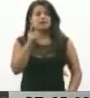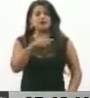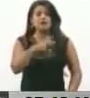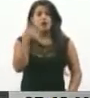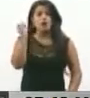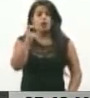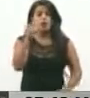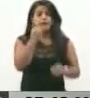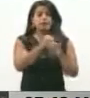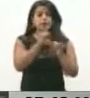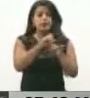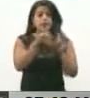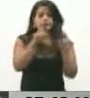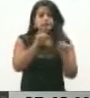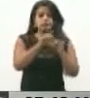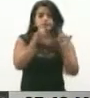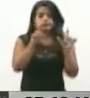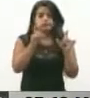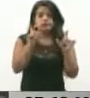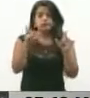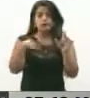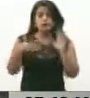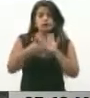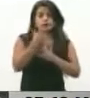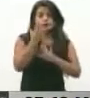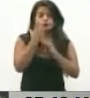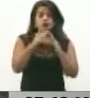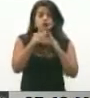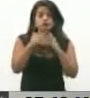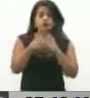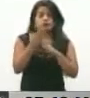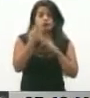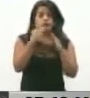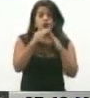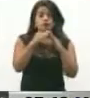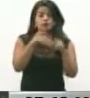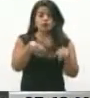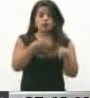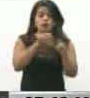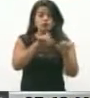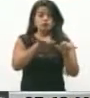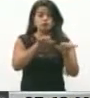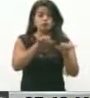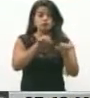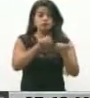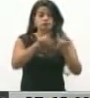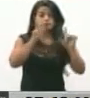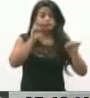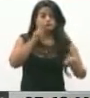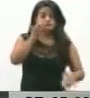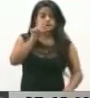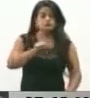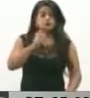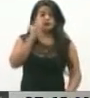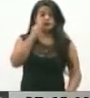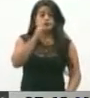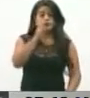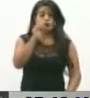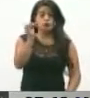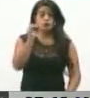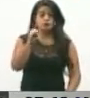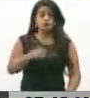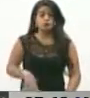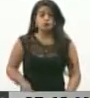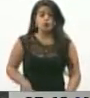en internet, de repente salir de su casa, o ir a un cyber o ir a otro tipo de servicio de este tipo,